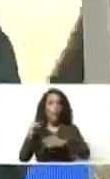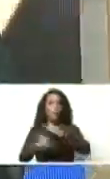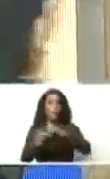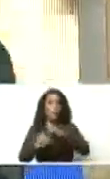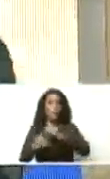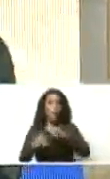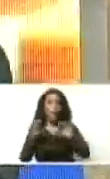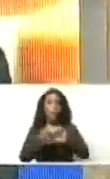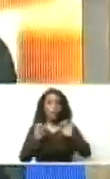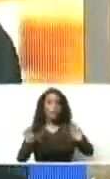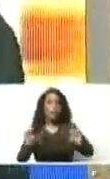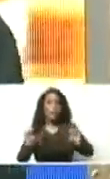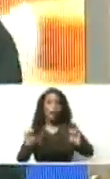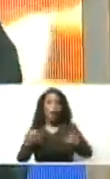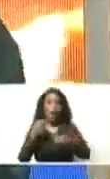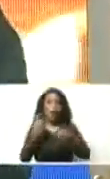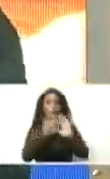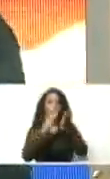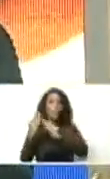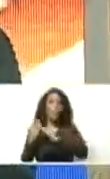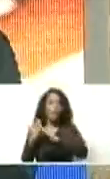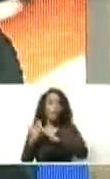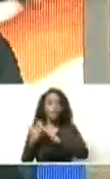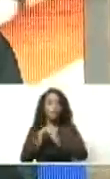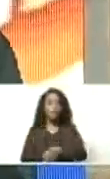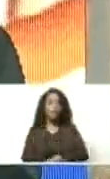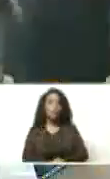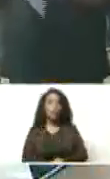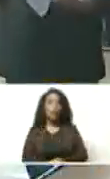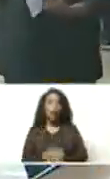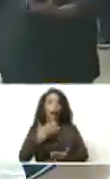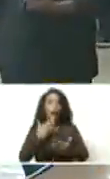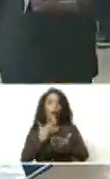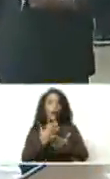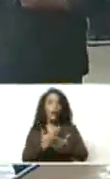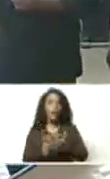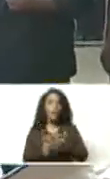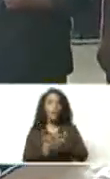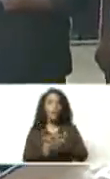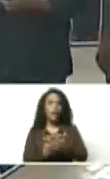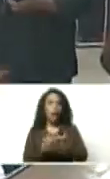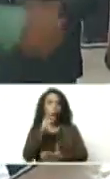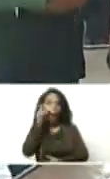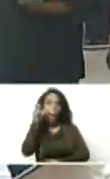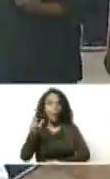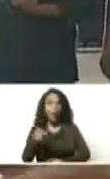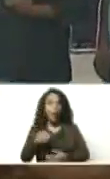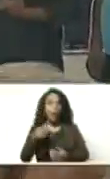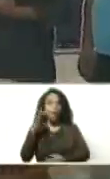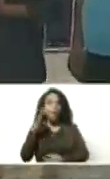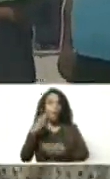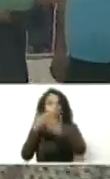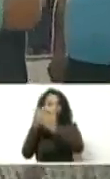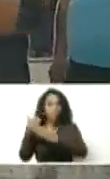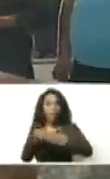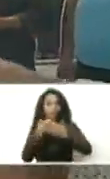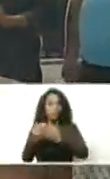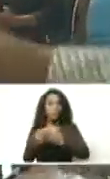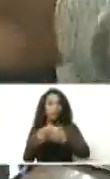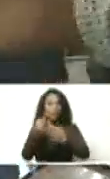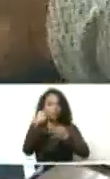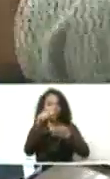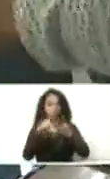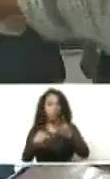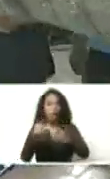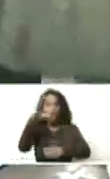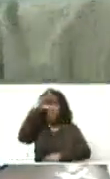educativas este trabajo comunal y comunitario. Bueno, muchas gracias, José Simón, Fidel, Marilín, Yagna, que